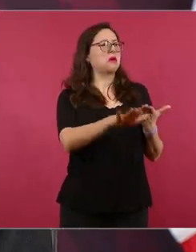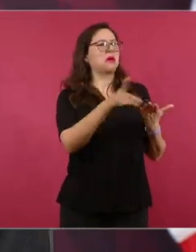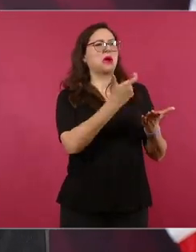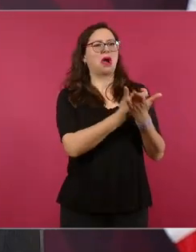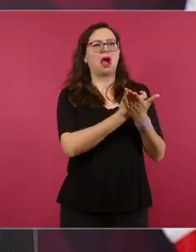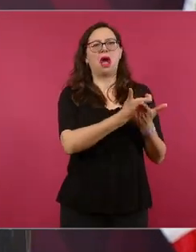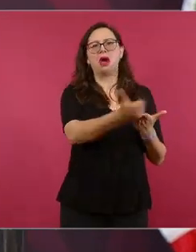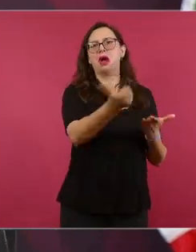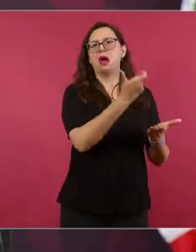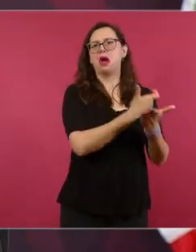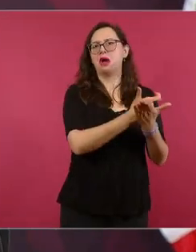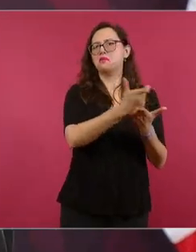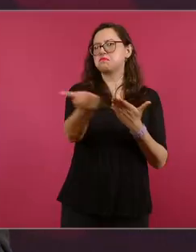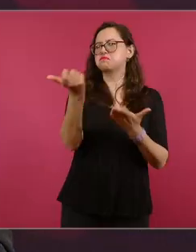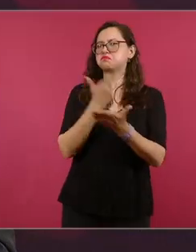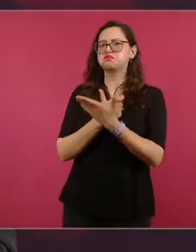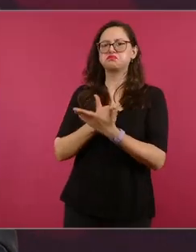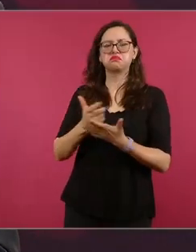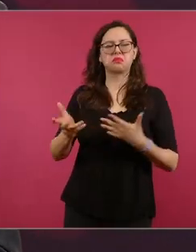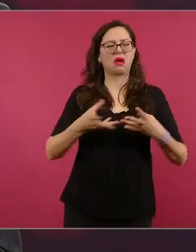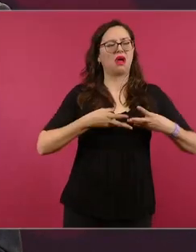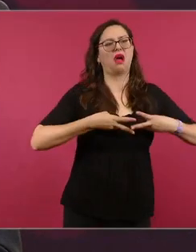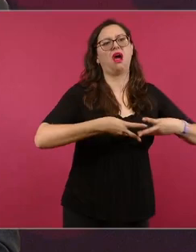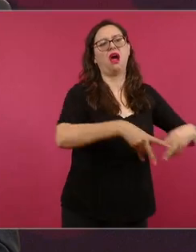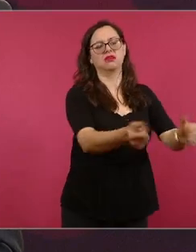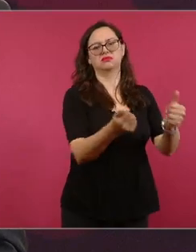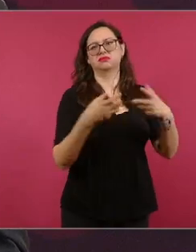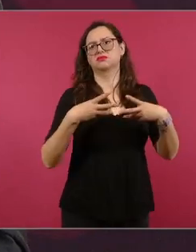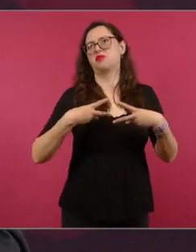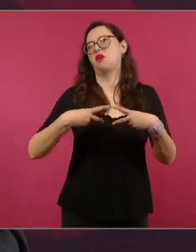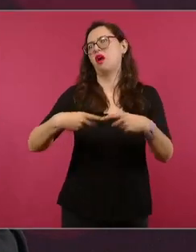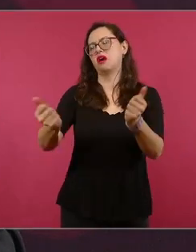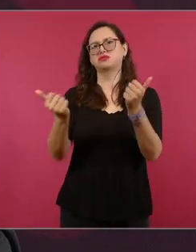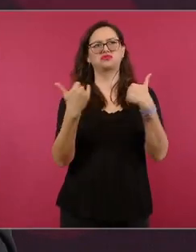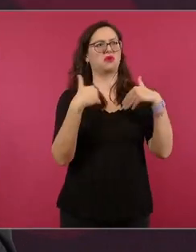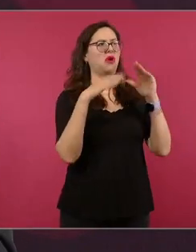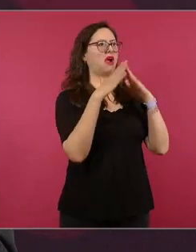mansiones, ¿sí?, y en lujos.